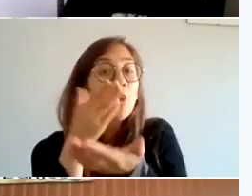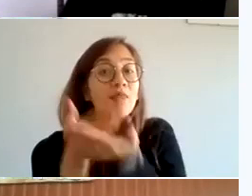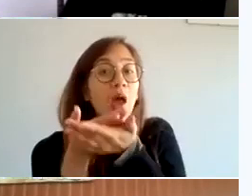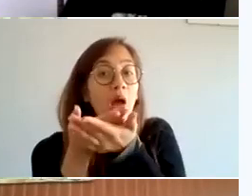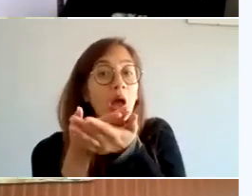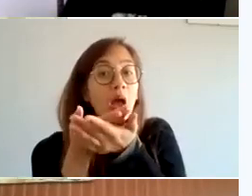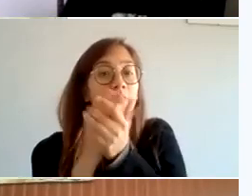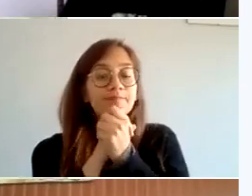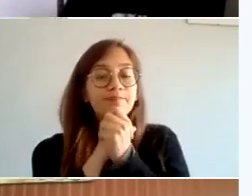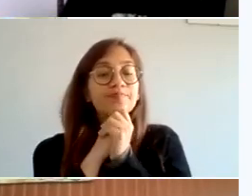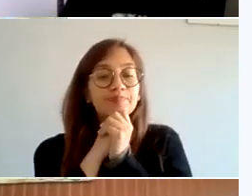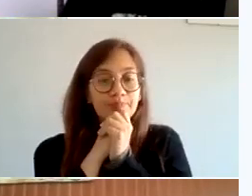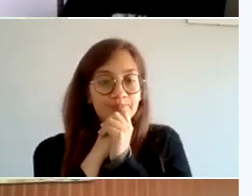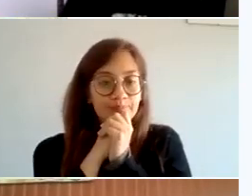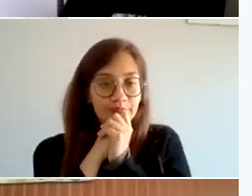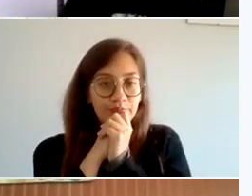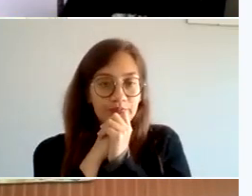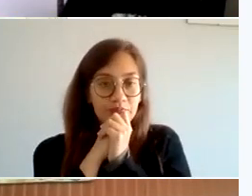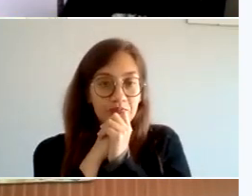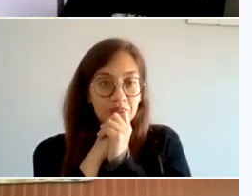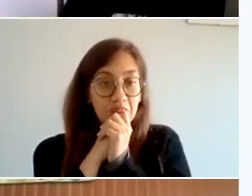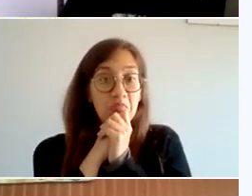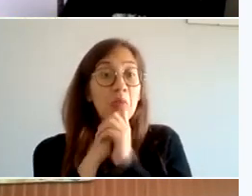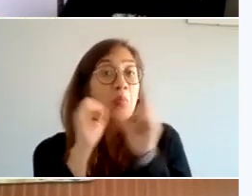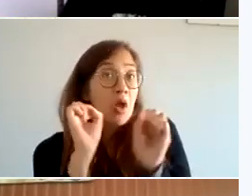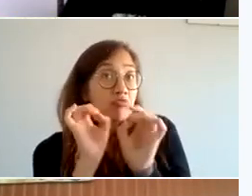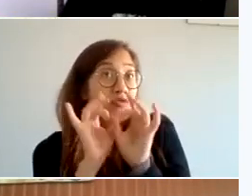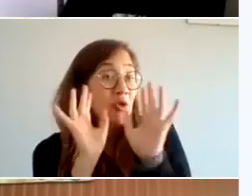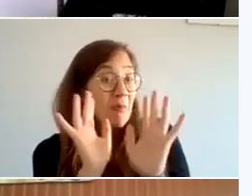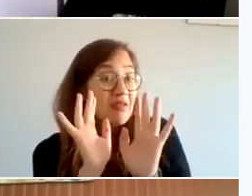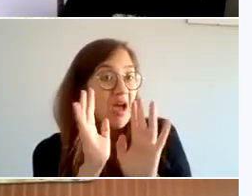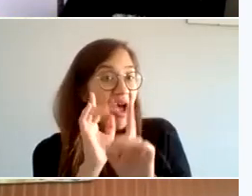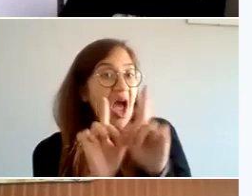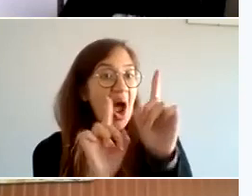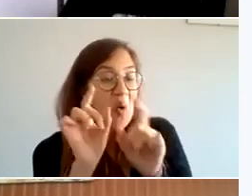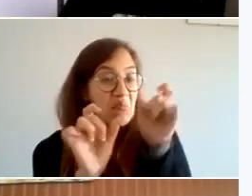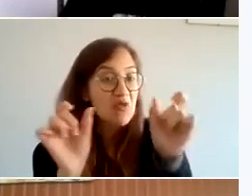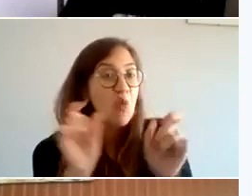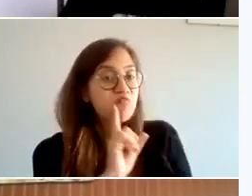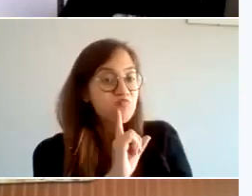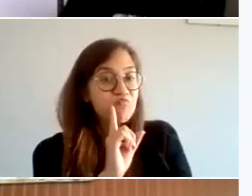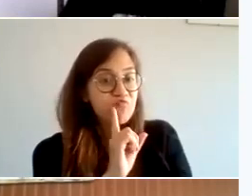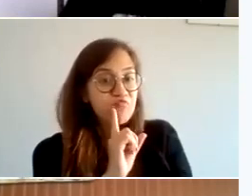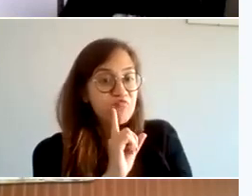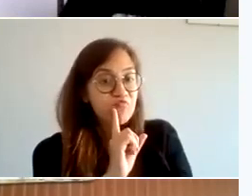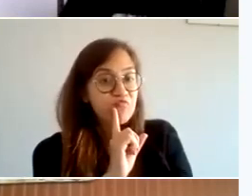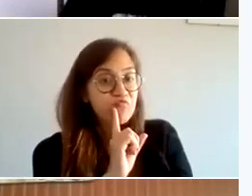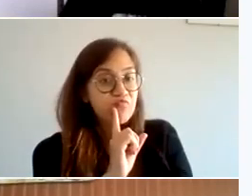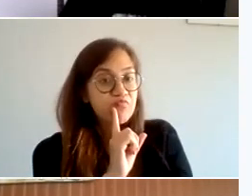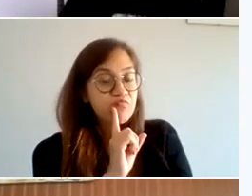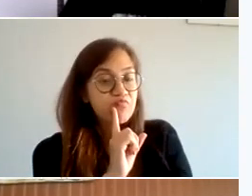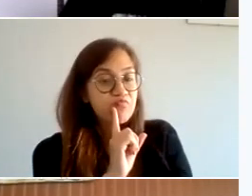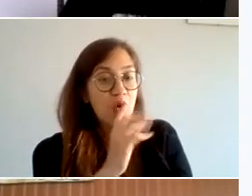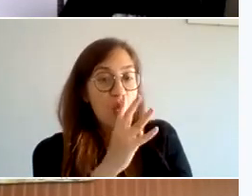vamos a ver, y quizá nos llevemos una sorpresa, de que hay zonas que no están tan lejanas al centro incluso, de